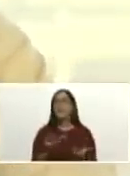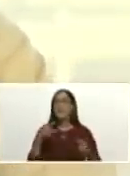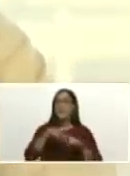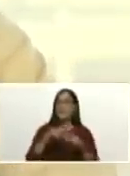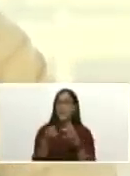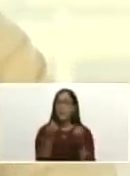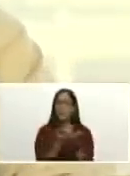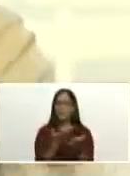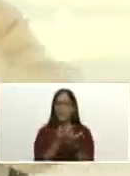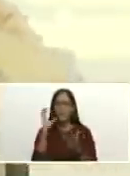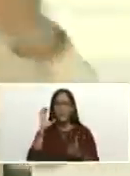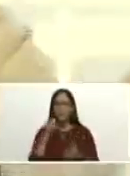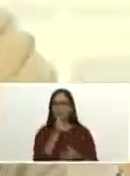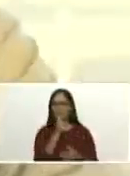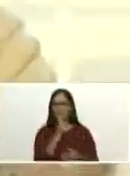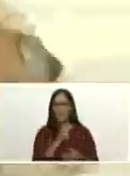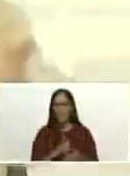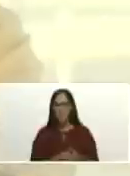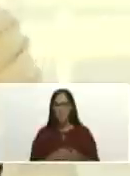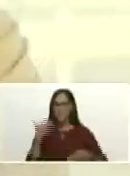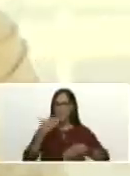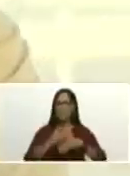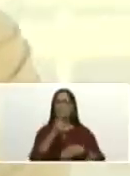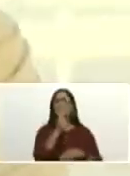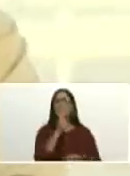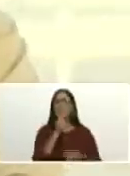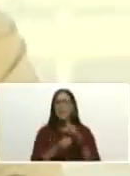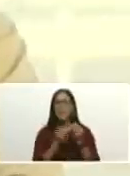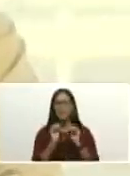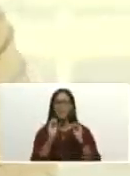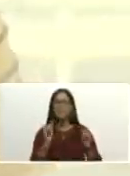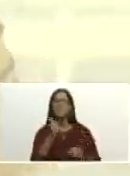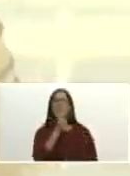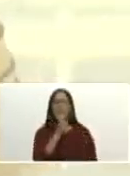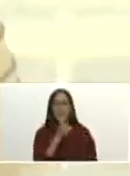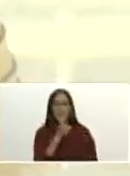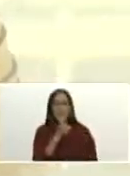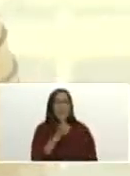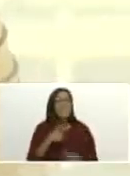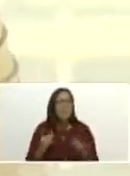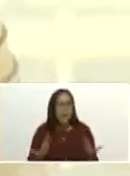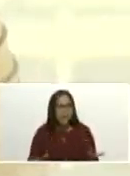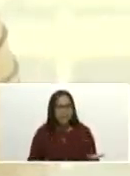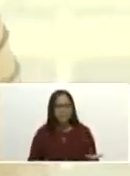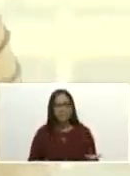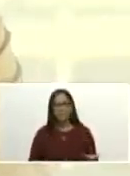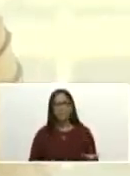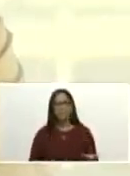Para que bloqueara el país. ¿Quién le hizo el llamado? ¿Quién? ¿Quiénes fueron?